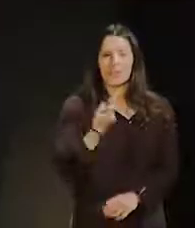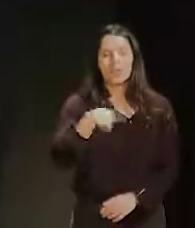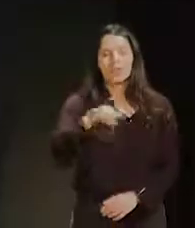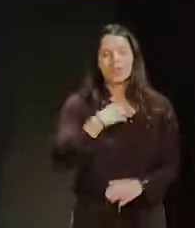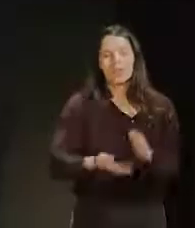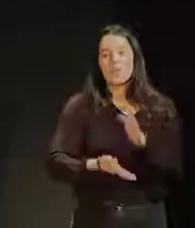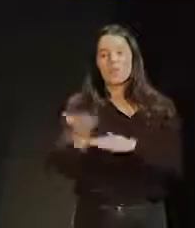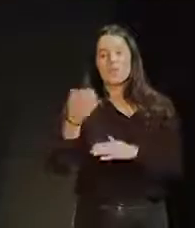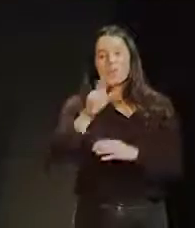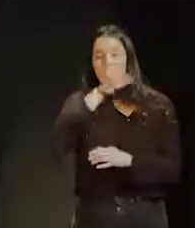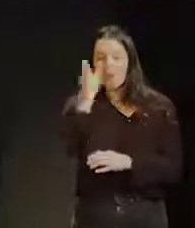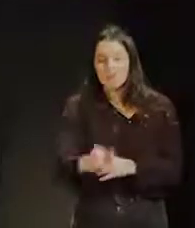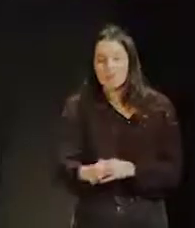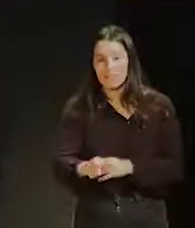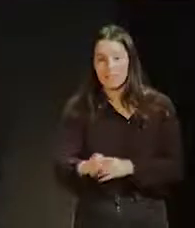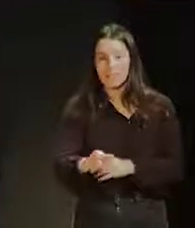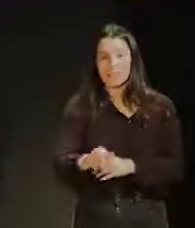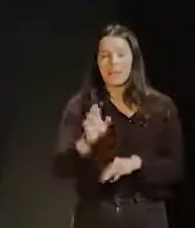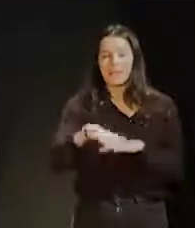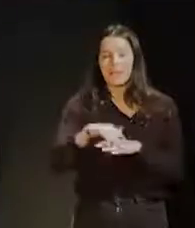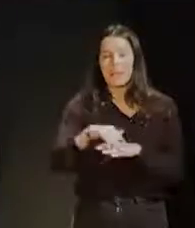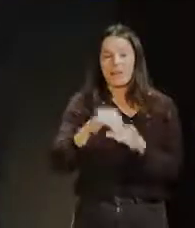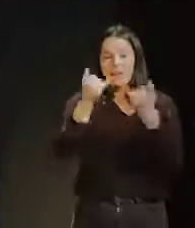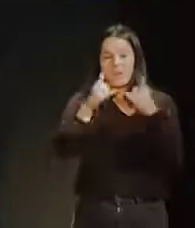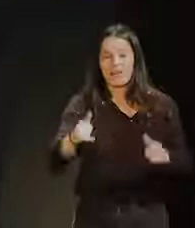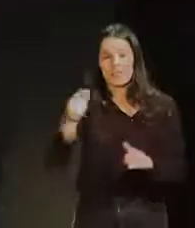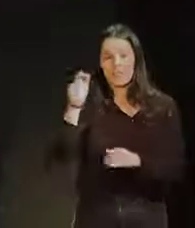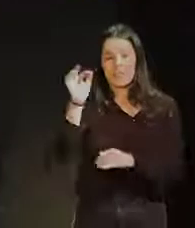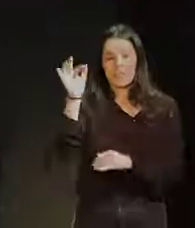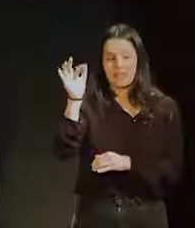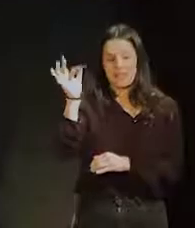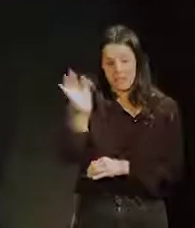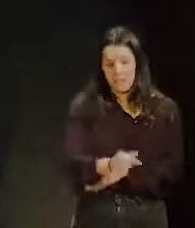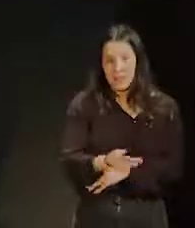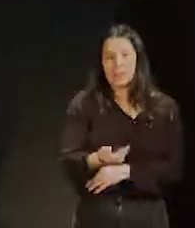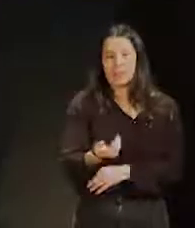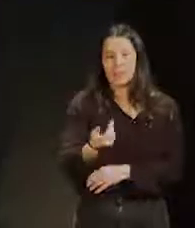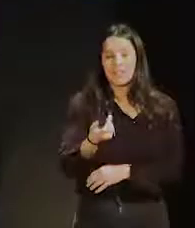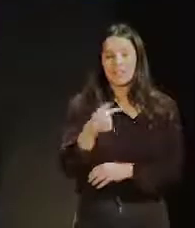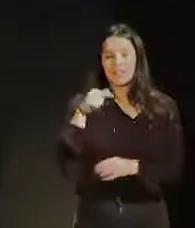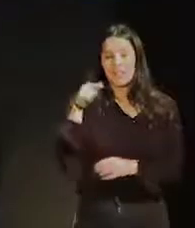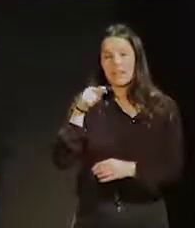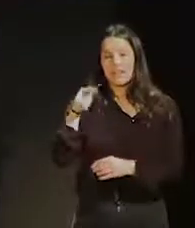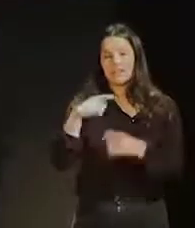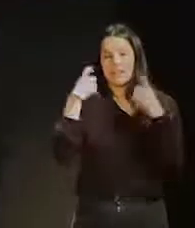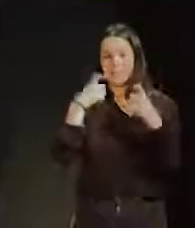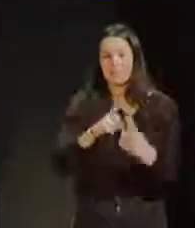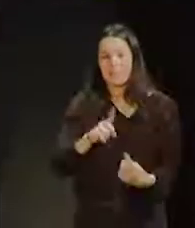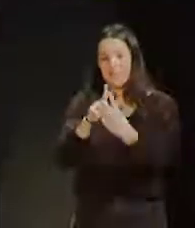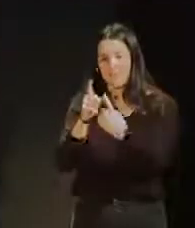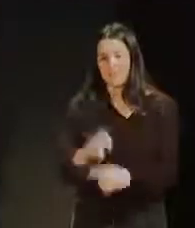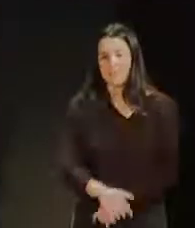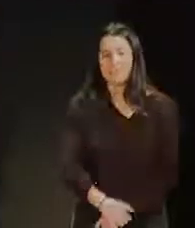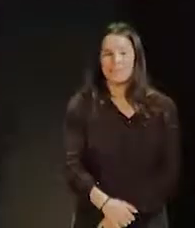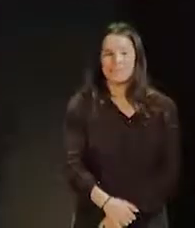los austriacos. Si podemos inventar algo, sin muchos recursos, lo inventamos. Aprovechar el tiempo. El lema es